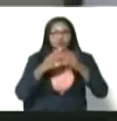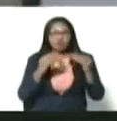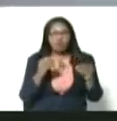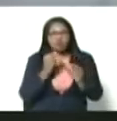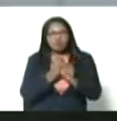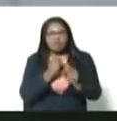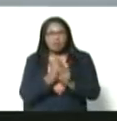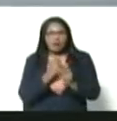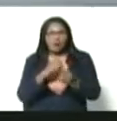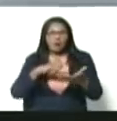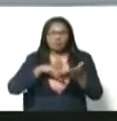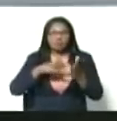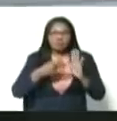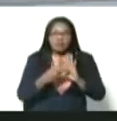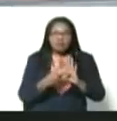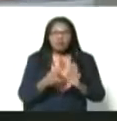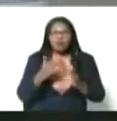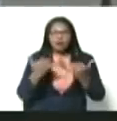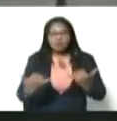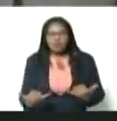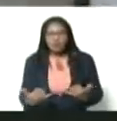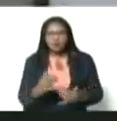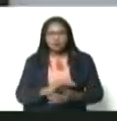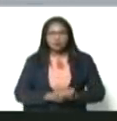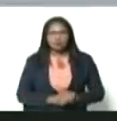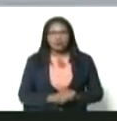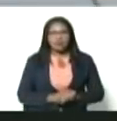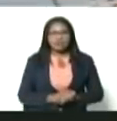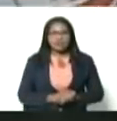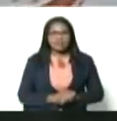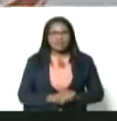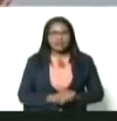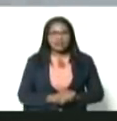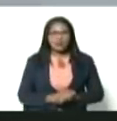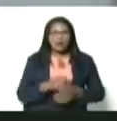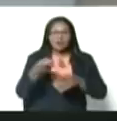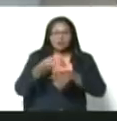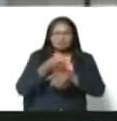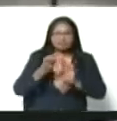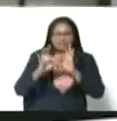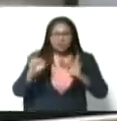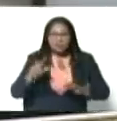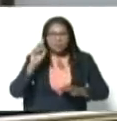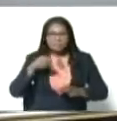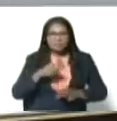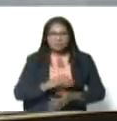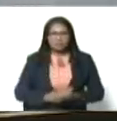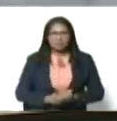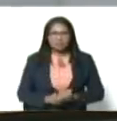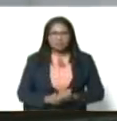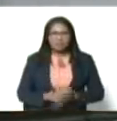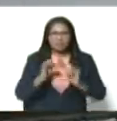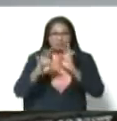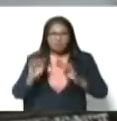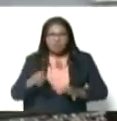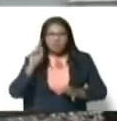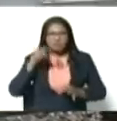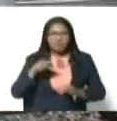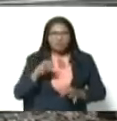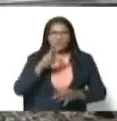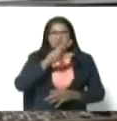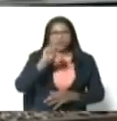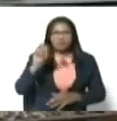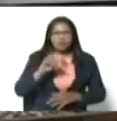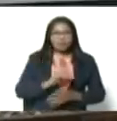trabajo técnico que han hecho nuestros ingenieros que forman parte de estos trabajadores. Bueno, presidente, felicitarlo en estos 30